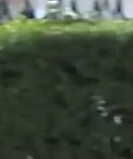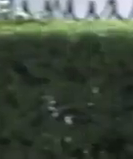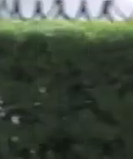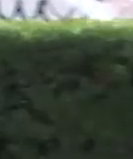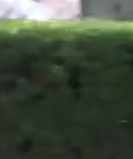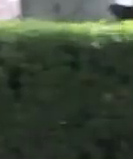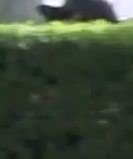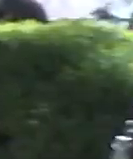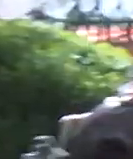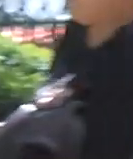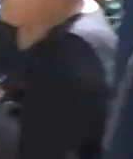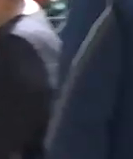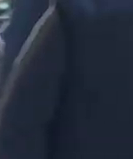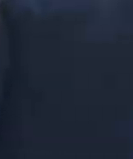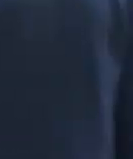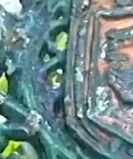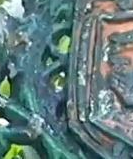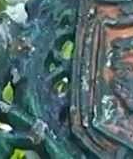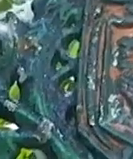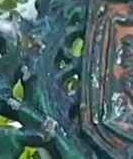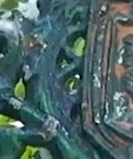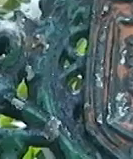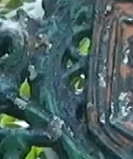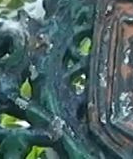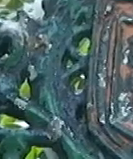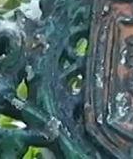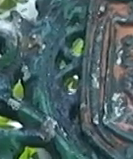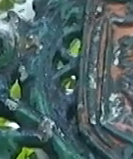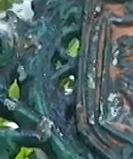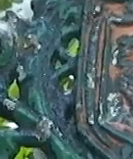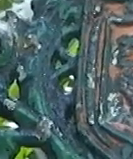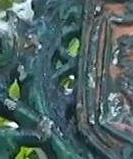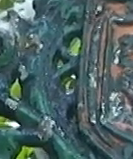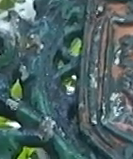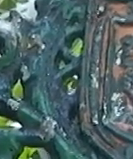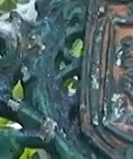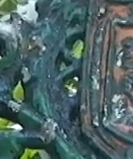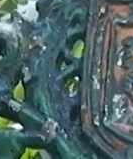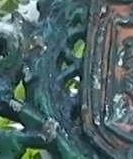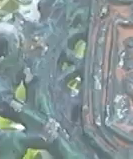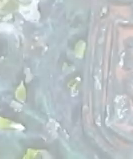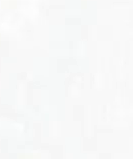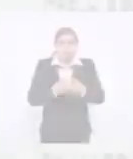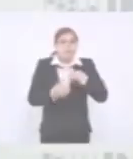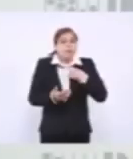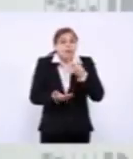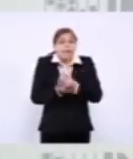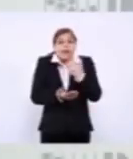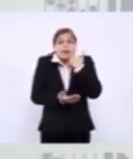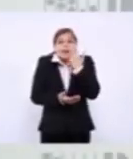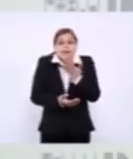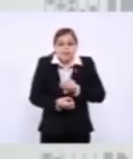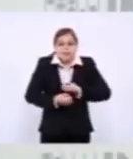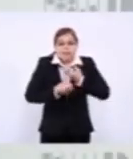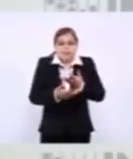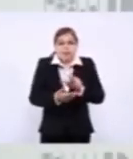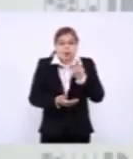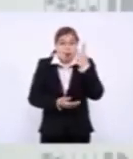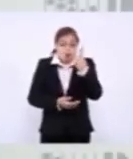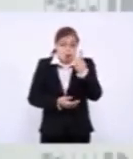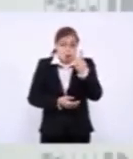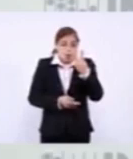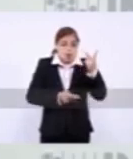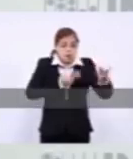mayores más resilientes tal como fue aquellos que se recuperaron de la pandemia por covid-19 las dos encuestas que se